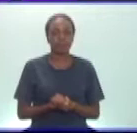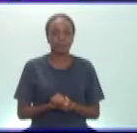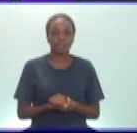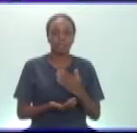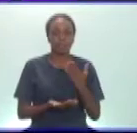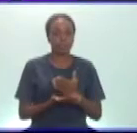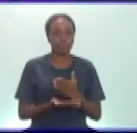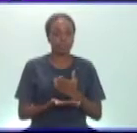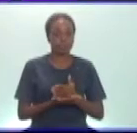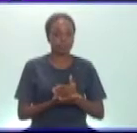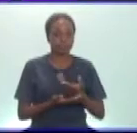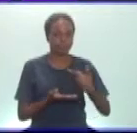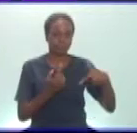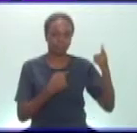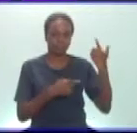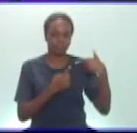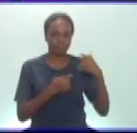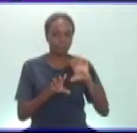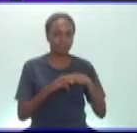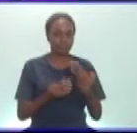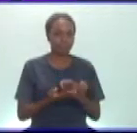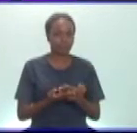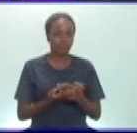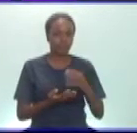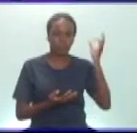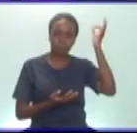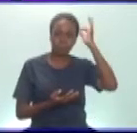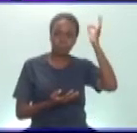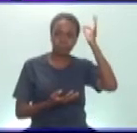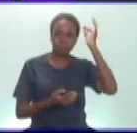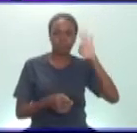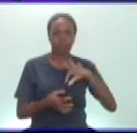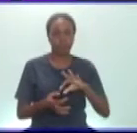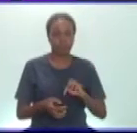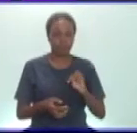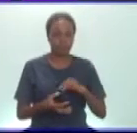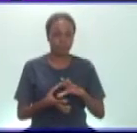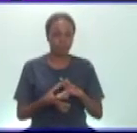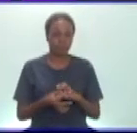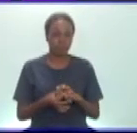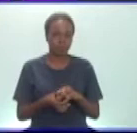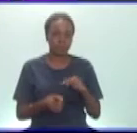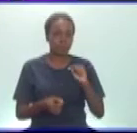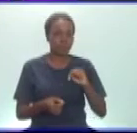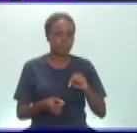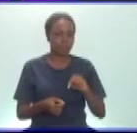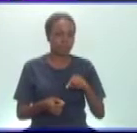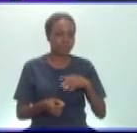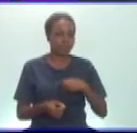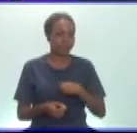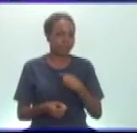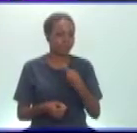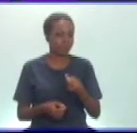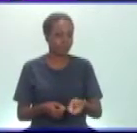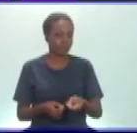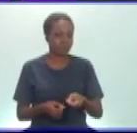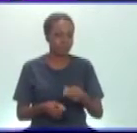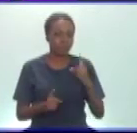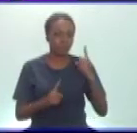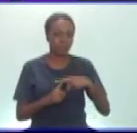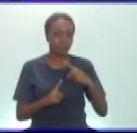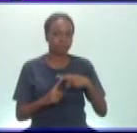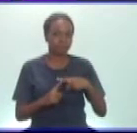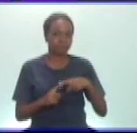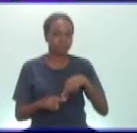un recorrido por todos los contenidos literarios del grado. Y yo les había dejado una tarea que consistía en redactar